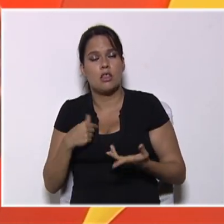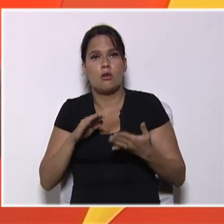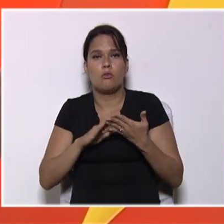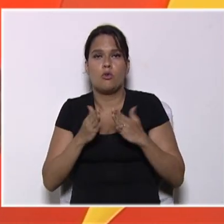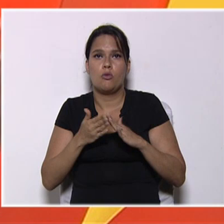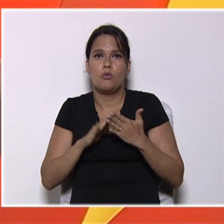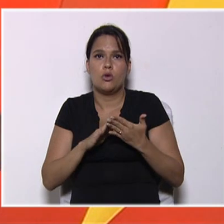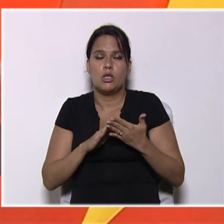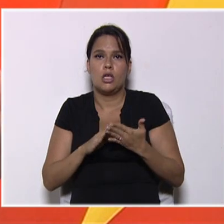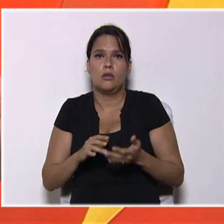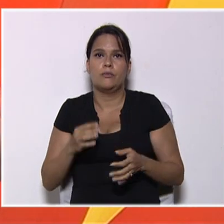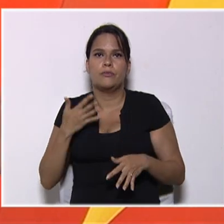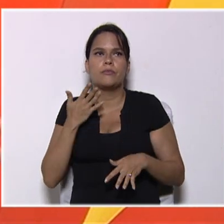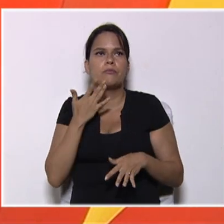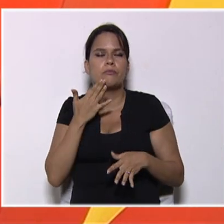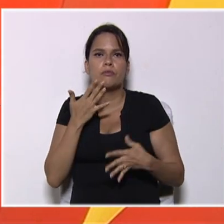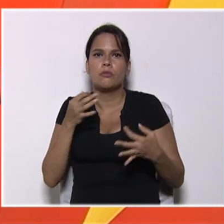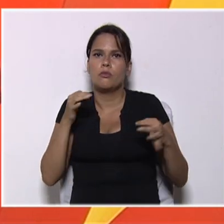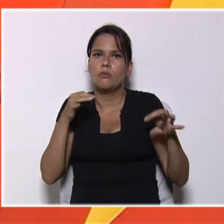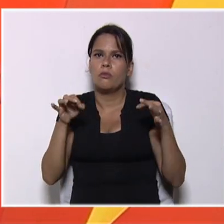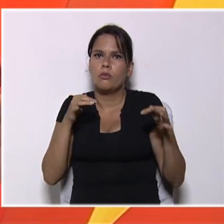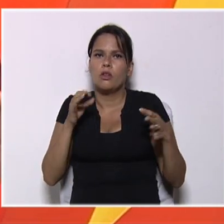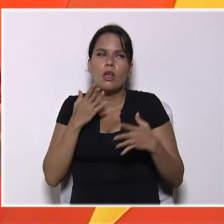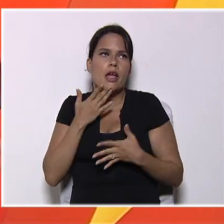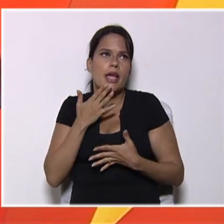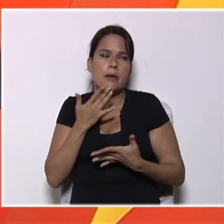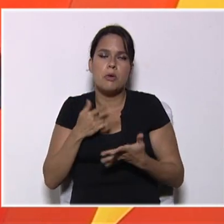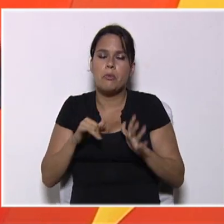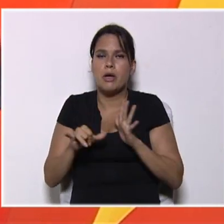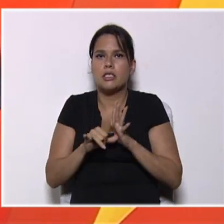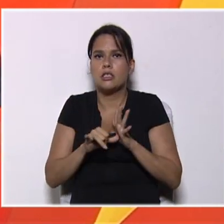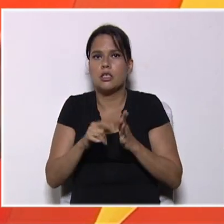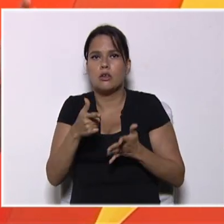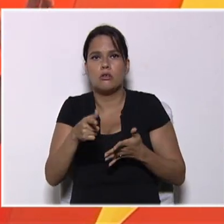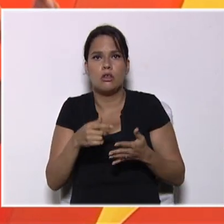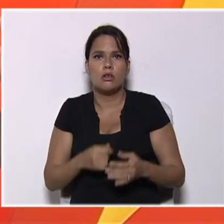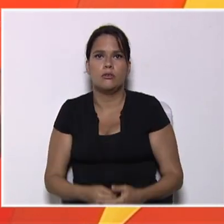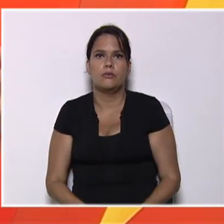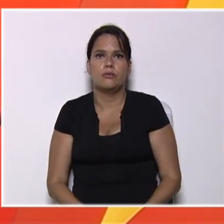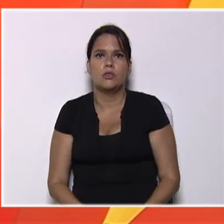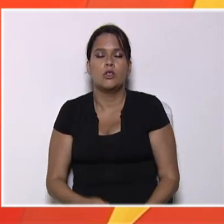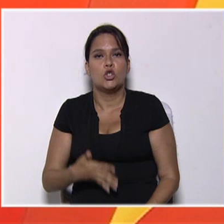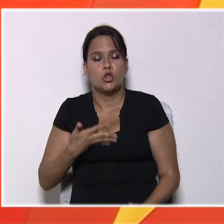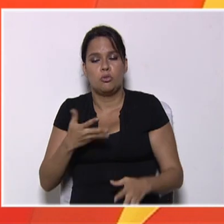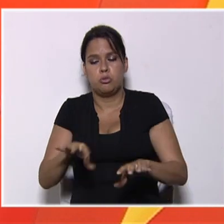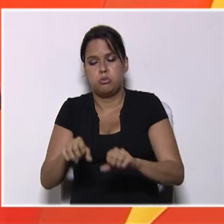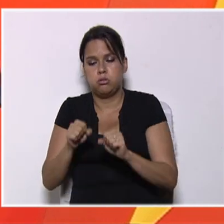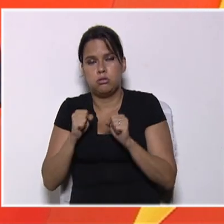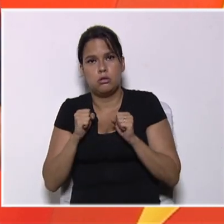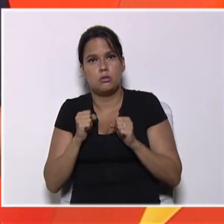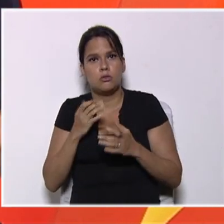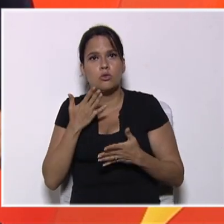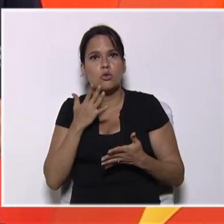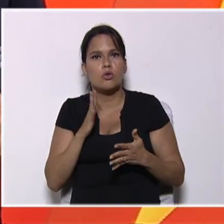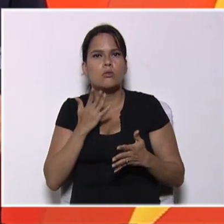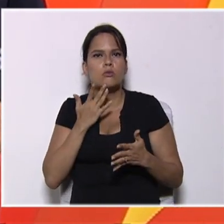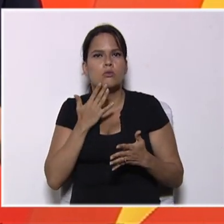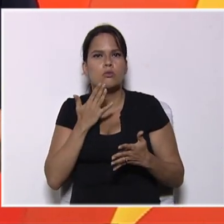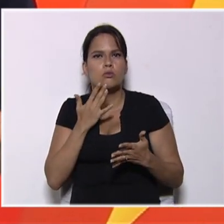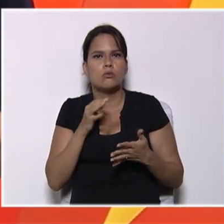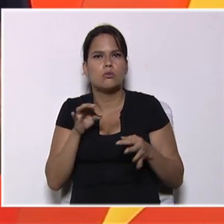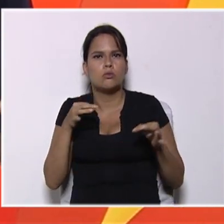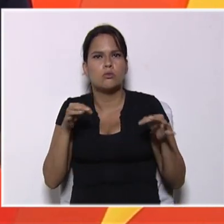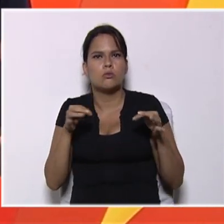decir, en el caso del cartón, que es lo más, el ejemplo que quizás tengo más cerca de ustedes, yo puedo tomar cartón y, por ejemplo, en donde